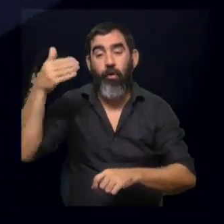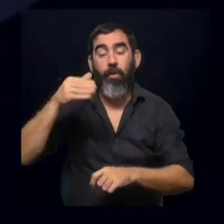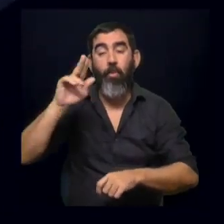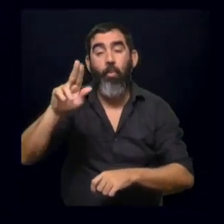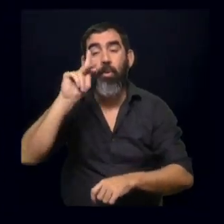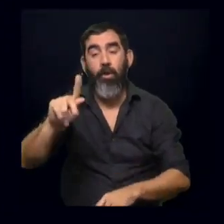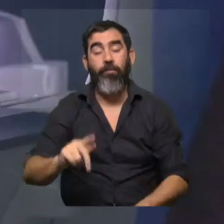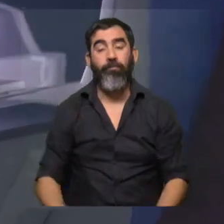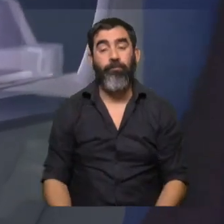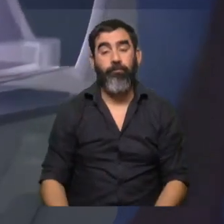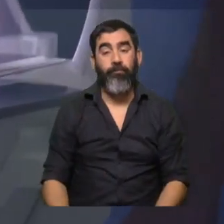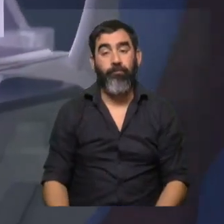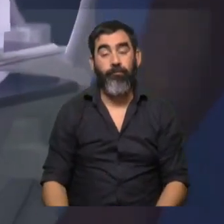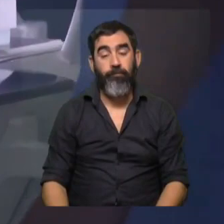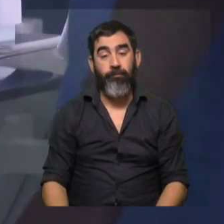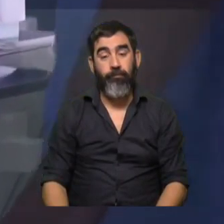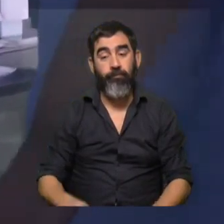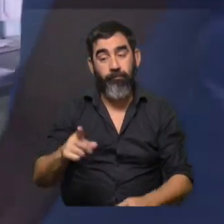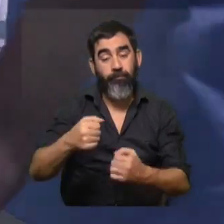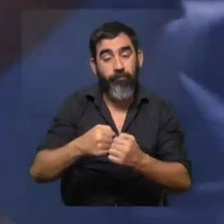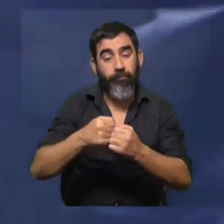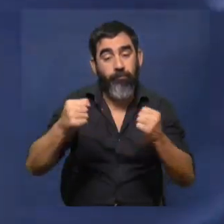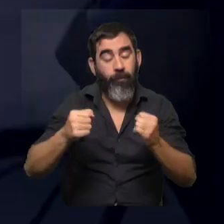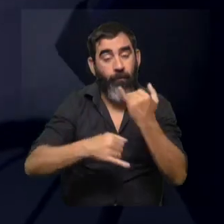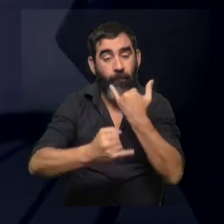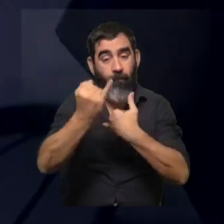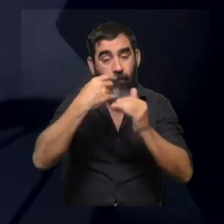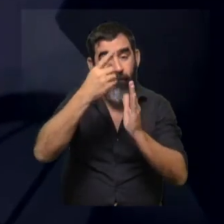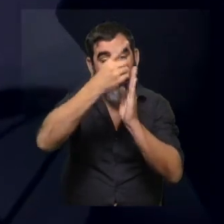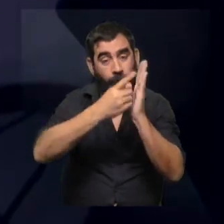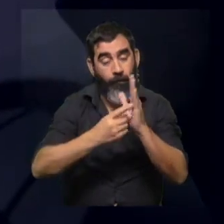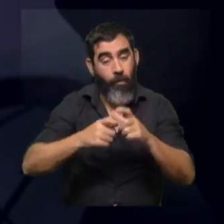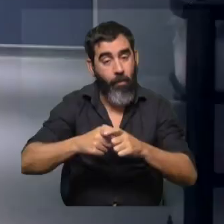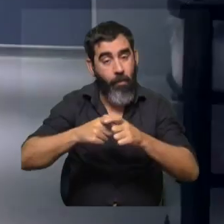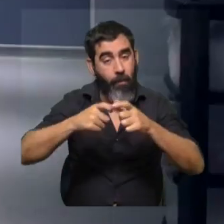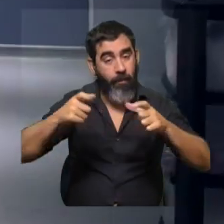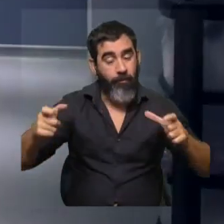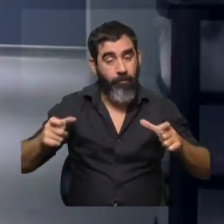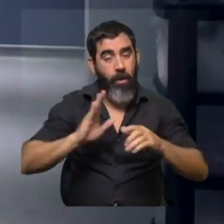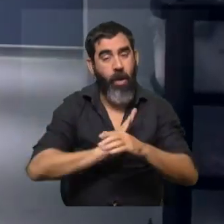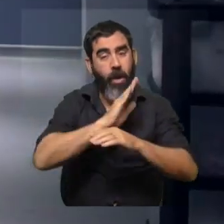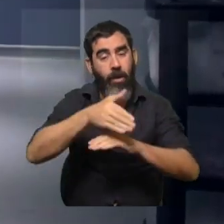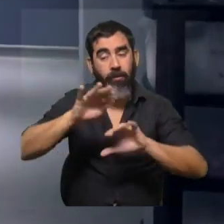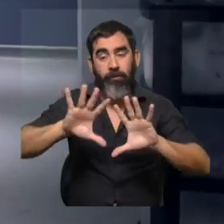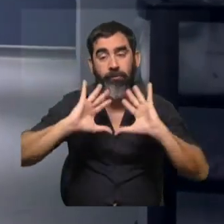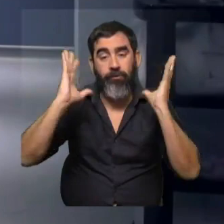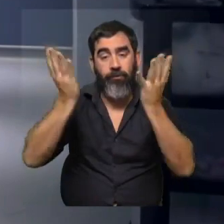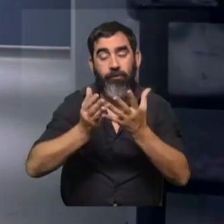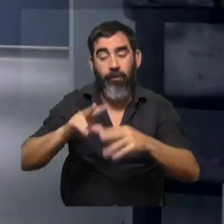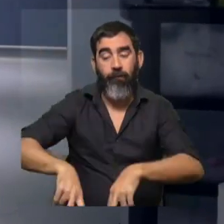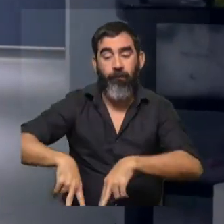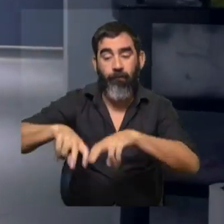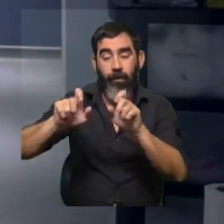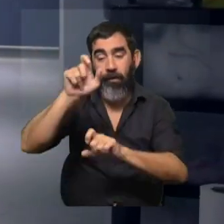Unido. La base, que se amplía regularmente con datos adicionales, es accesible a nivel mundial para